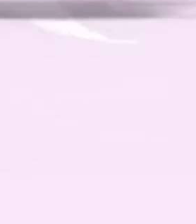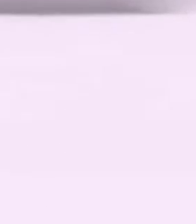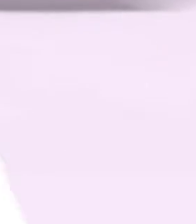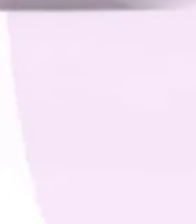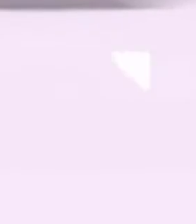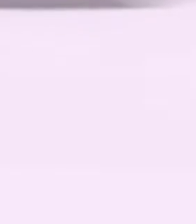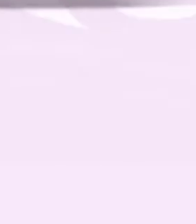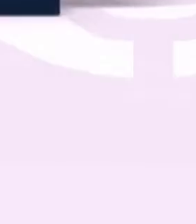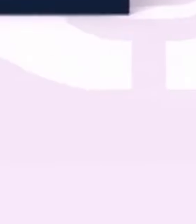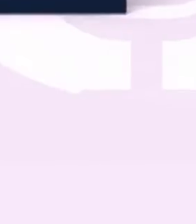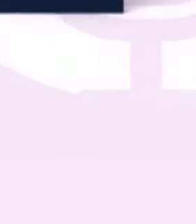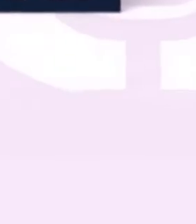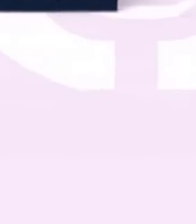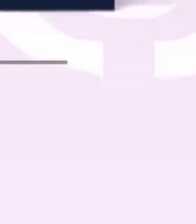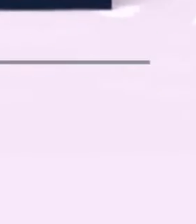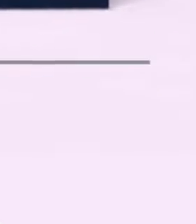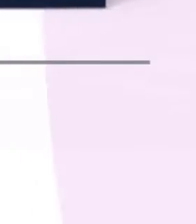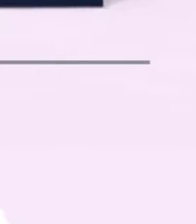Ecuador.